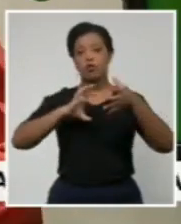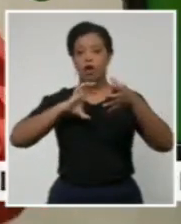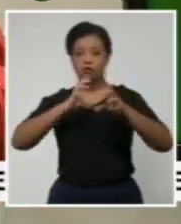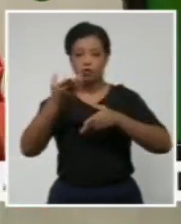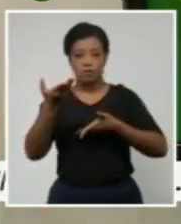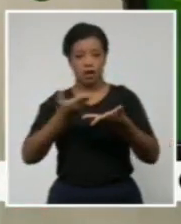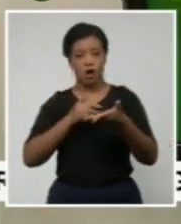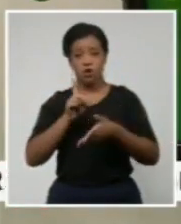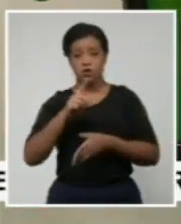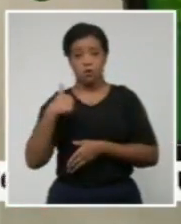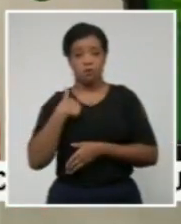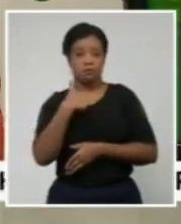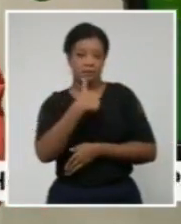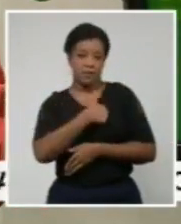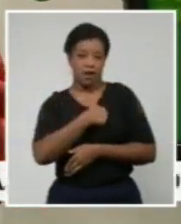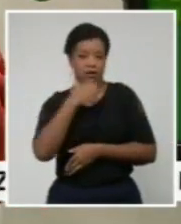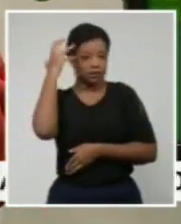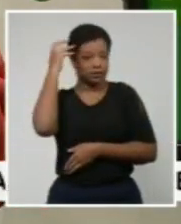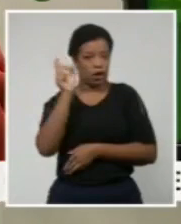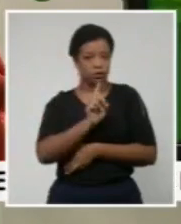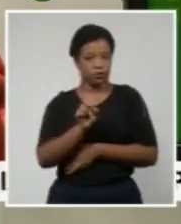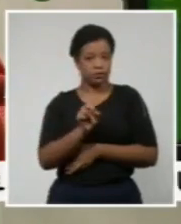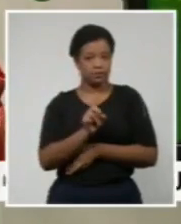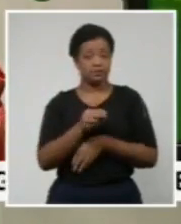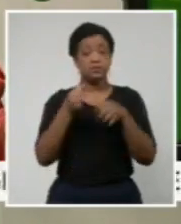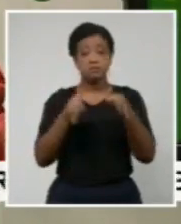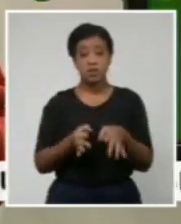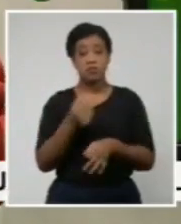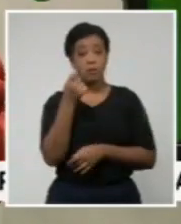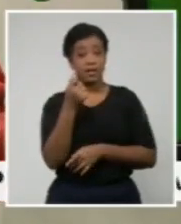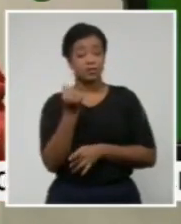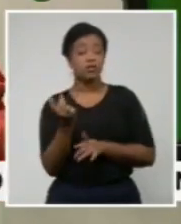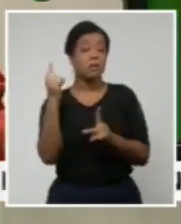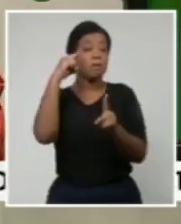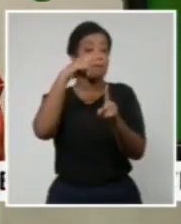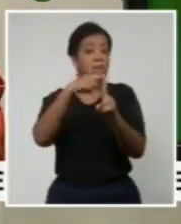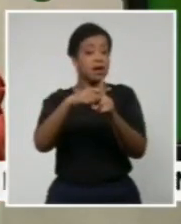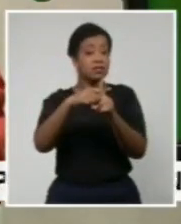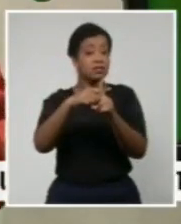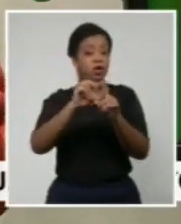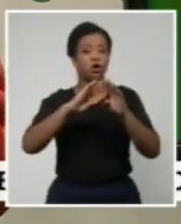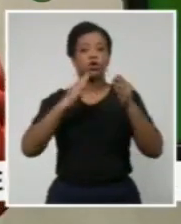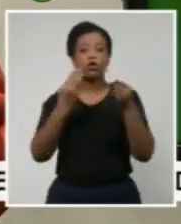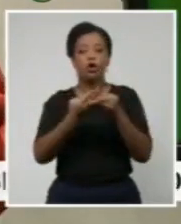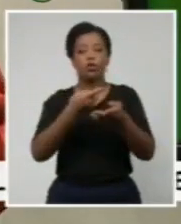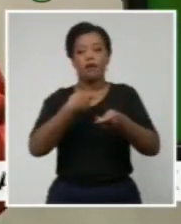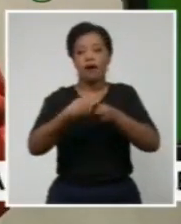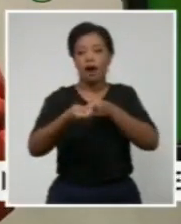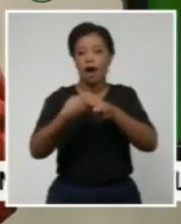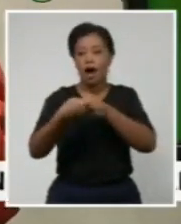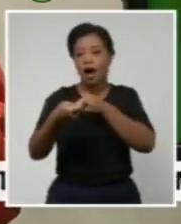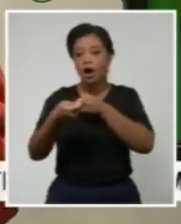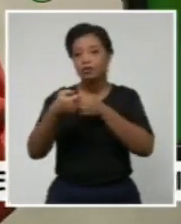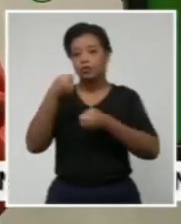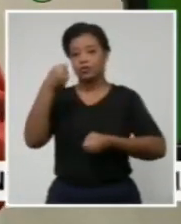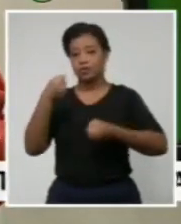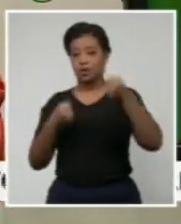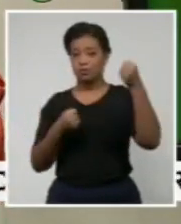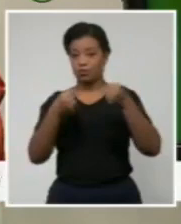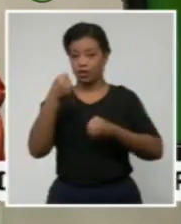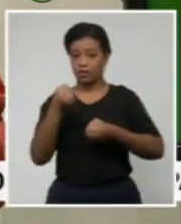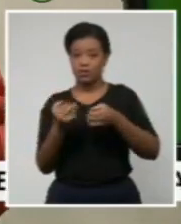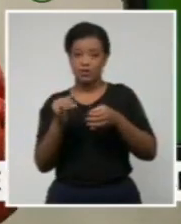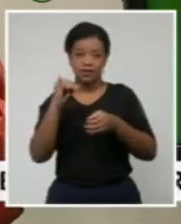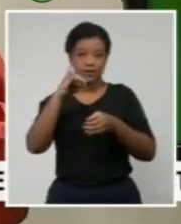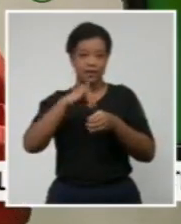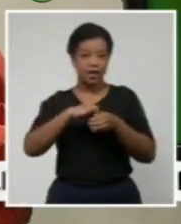estatal. Ahora, a ese precio hay que sumarle todos los gastos de transportación interna, los